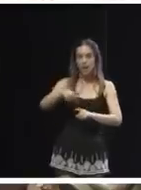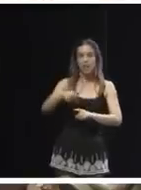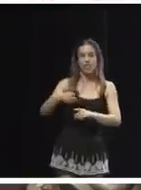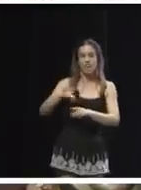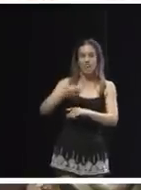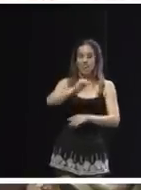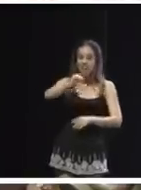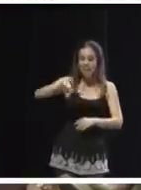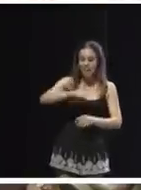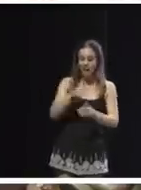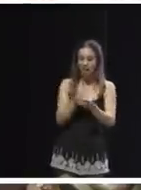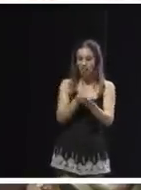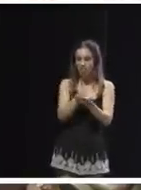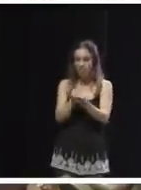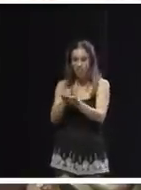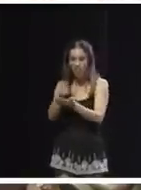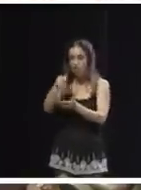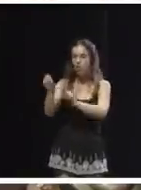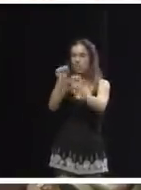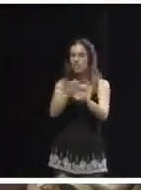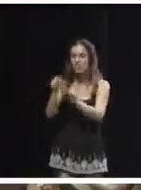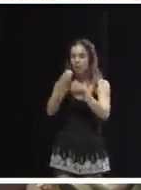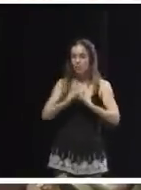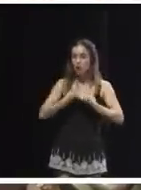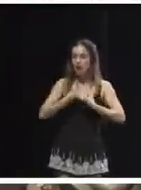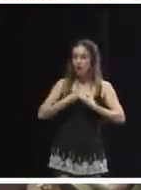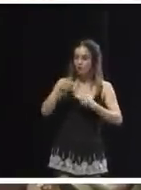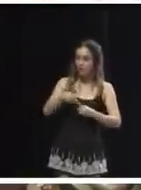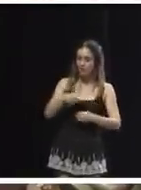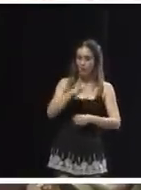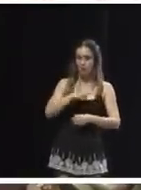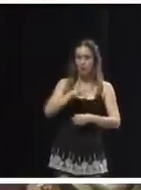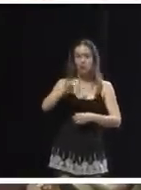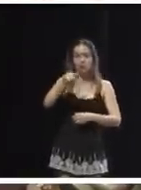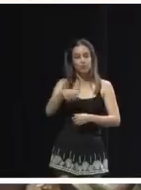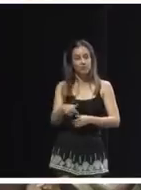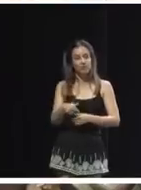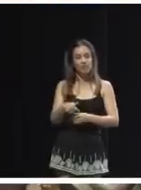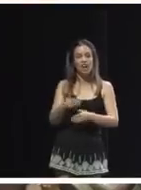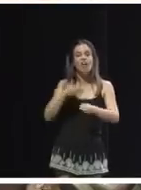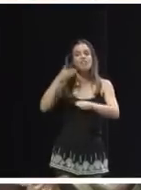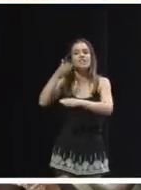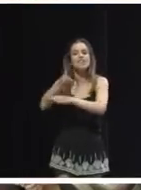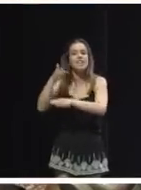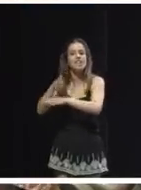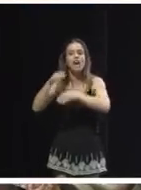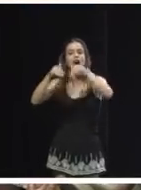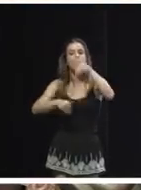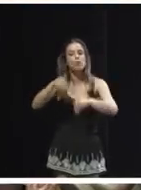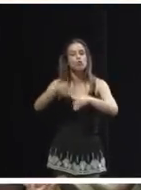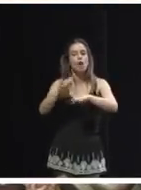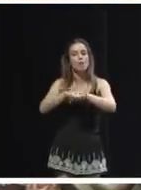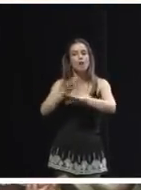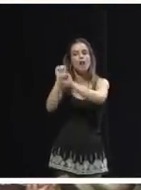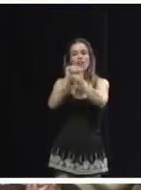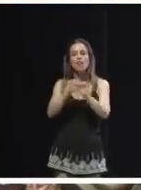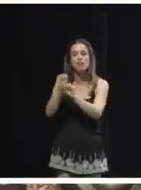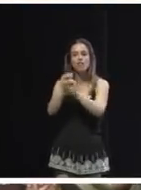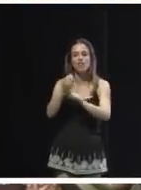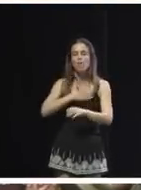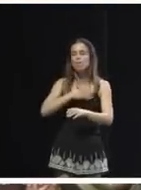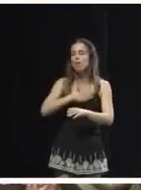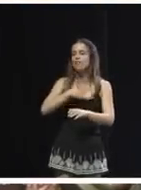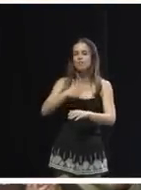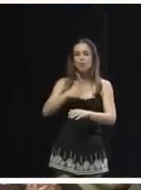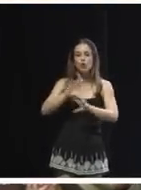todas. Defendamos la vida. De esto va el 23 de julio también. Salid a votar para defender vuestro patrimonio natural